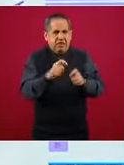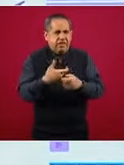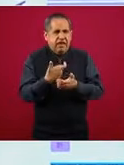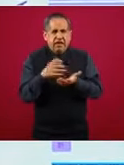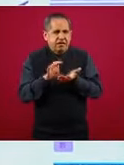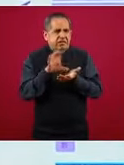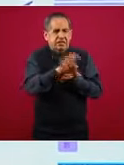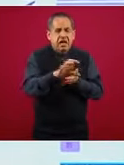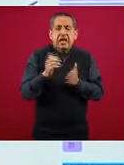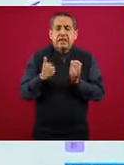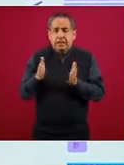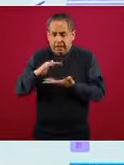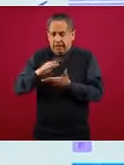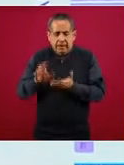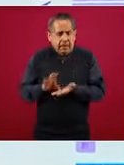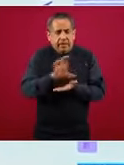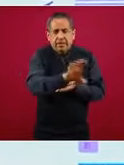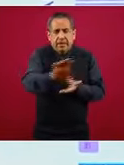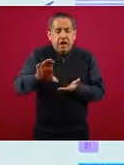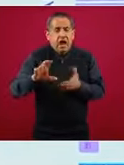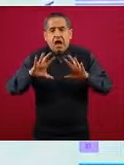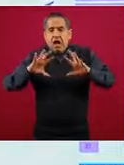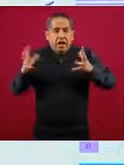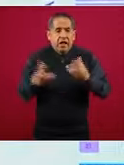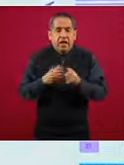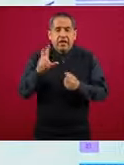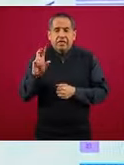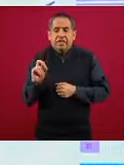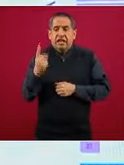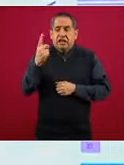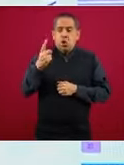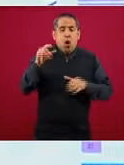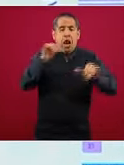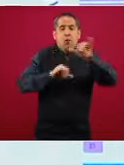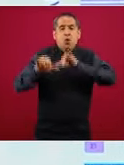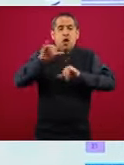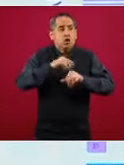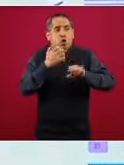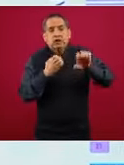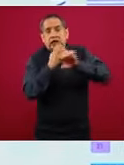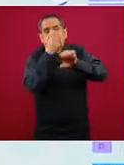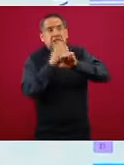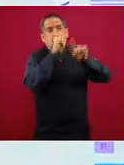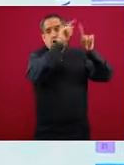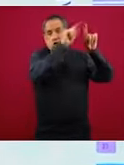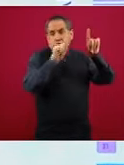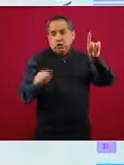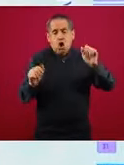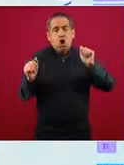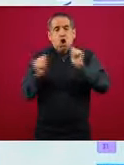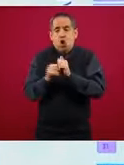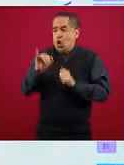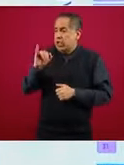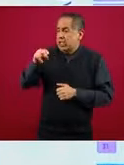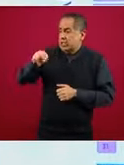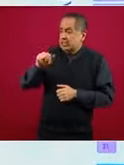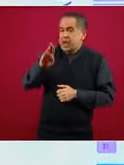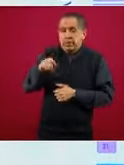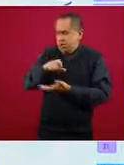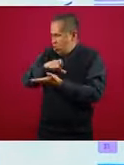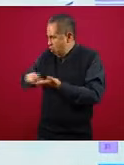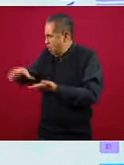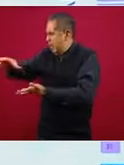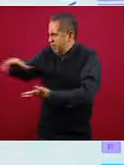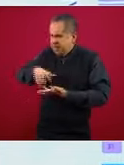transfiere los kits diagnósticos a los 31 laboratorios estatales de salud pública. A través del INSABI se han adquirido y